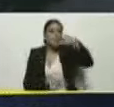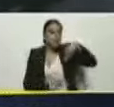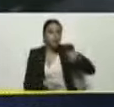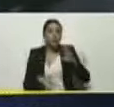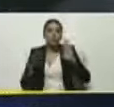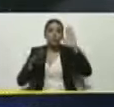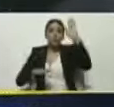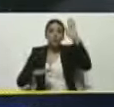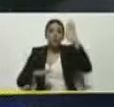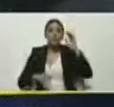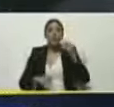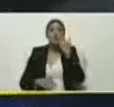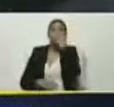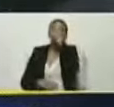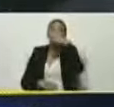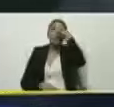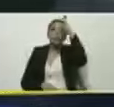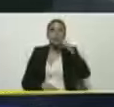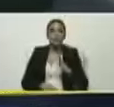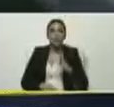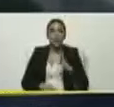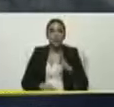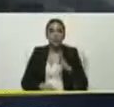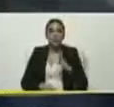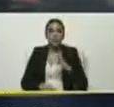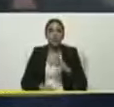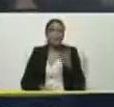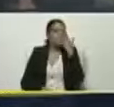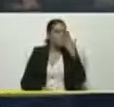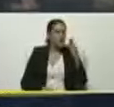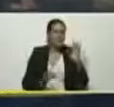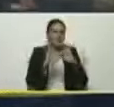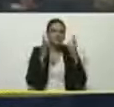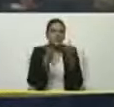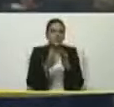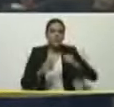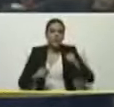Dios Todopoderoso y ante la familia policial,